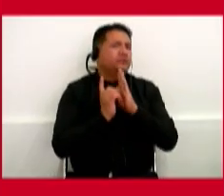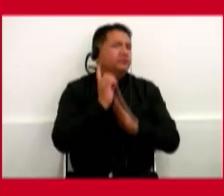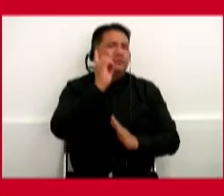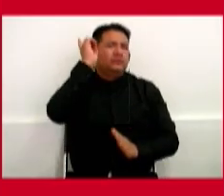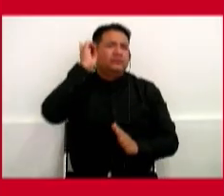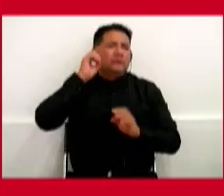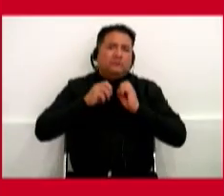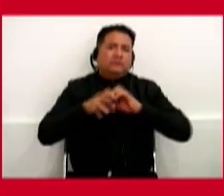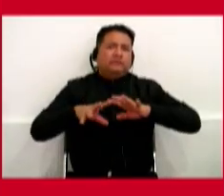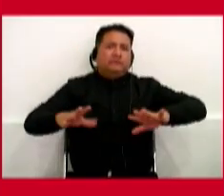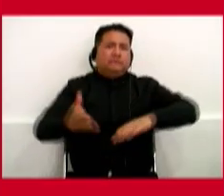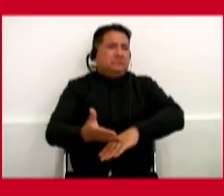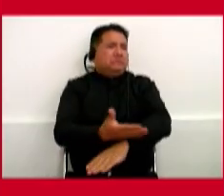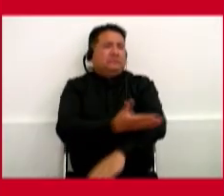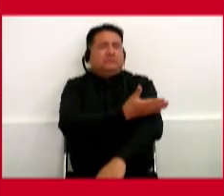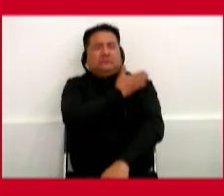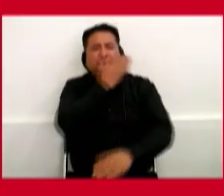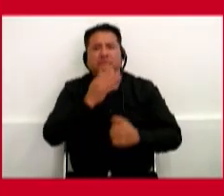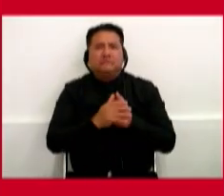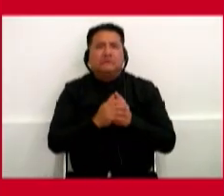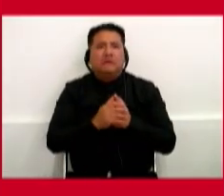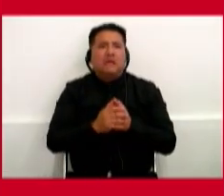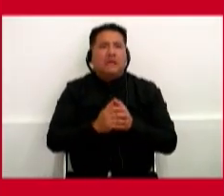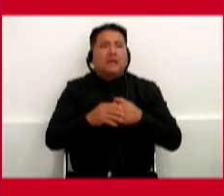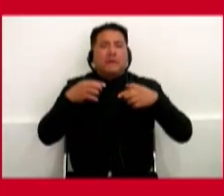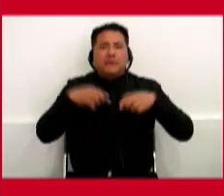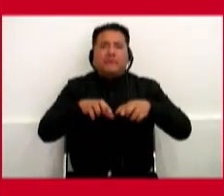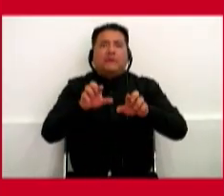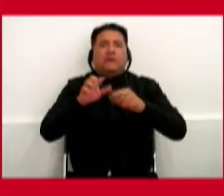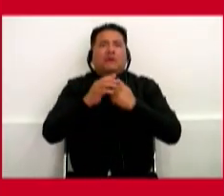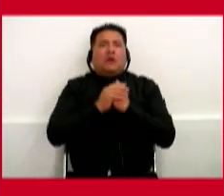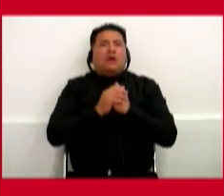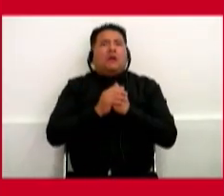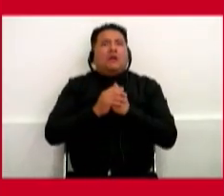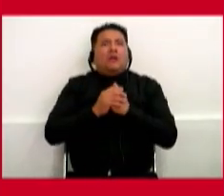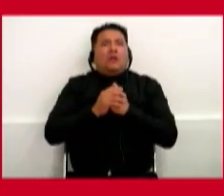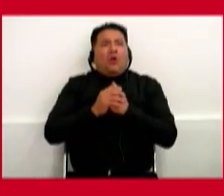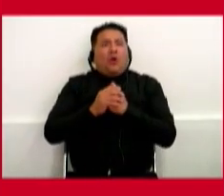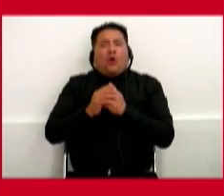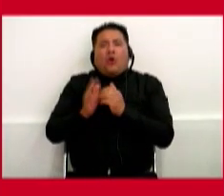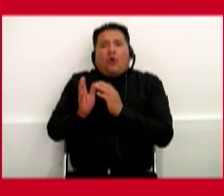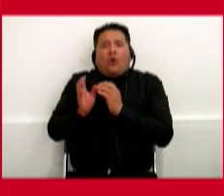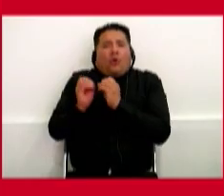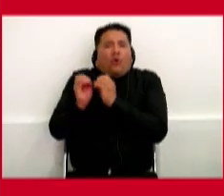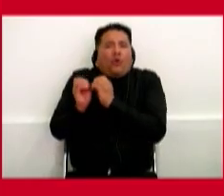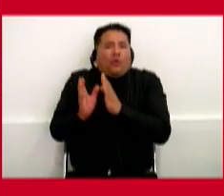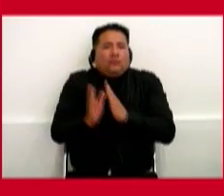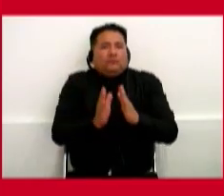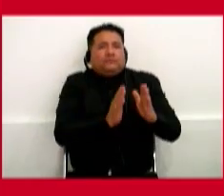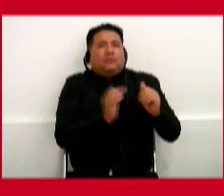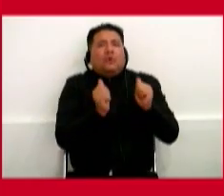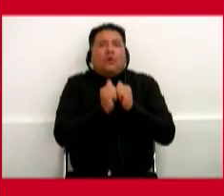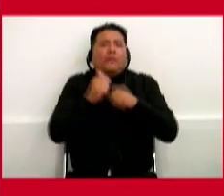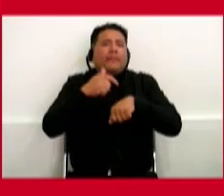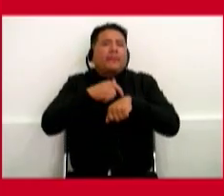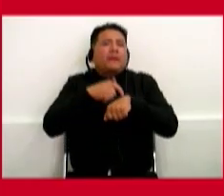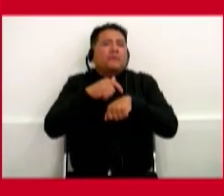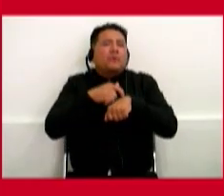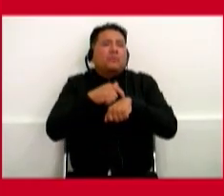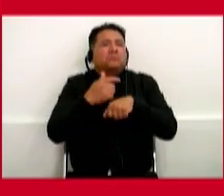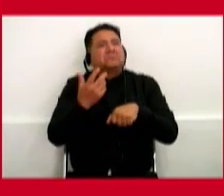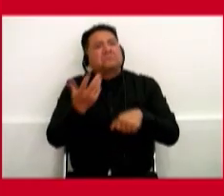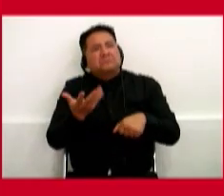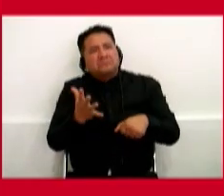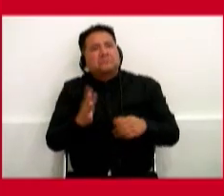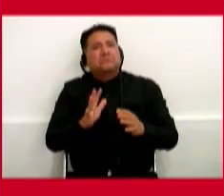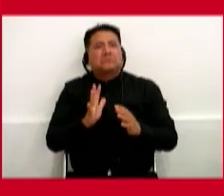unos ordenadores que nos permiten concluir análisis con un tiempo prudencial, ¿no? Sin